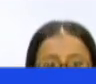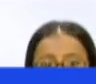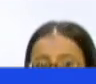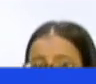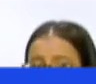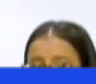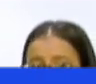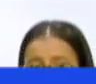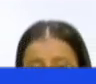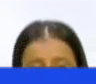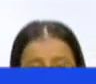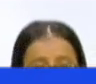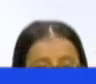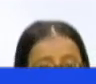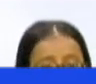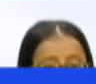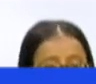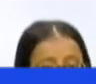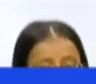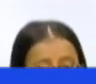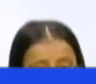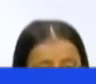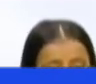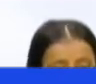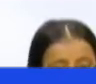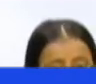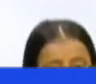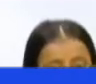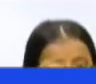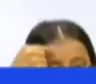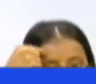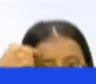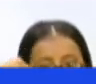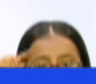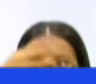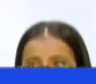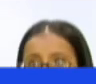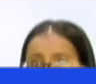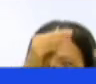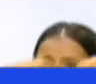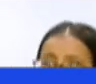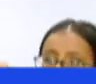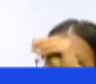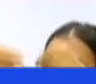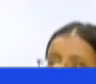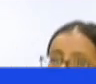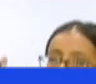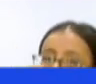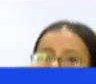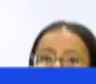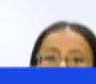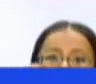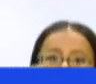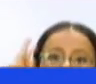utilizado nuestro territorio como puente para introducir cocaína a los Estados Unidos,